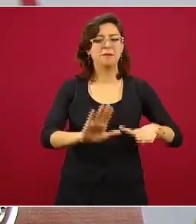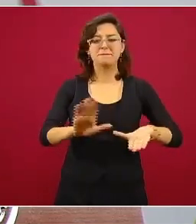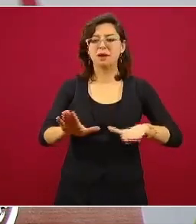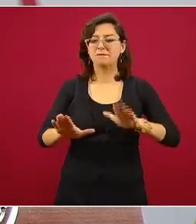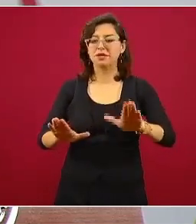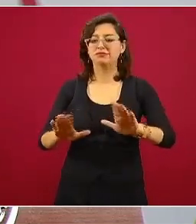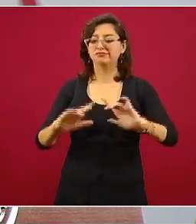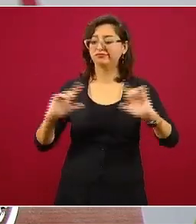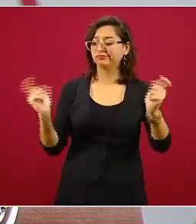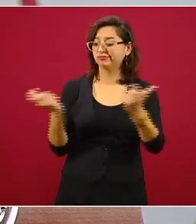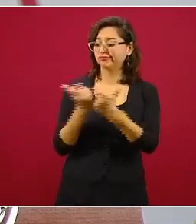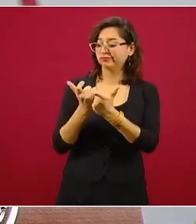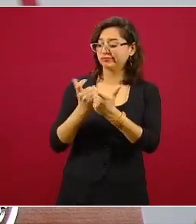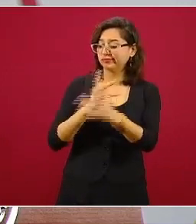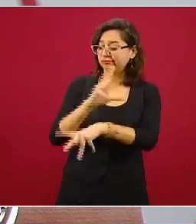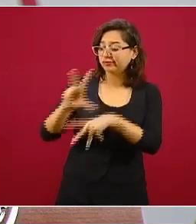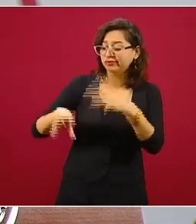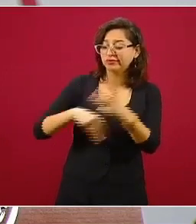una economía